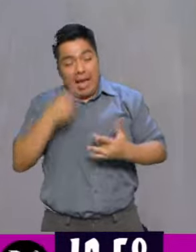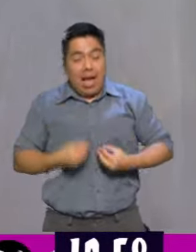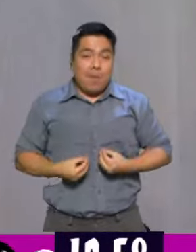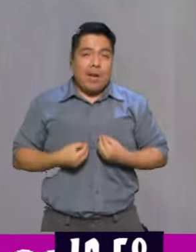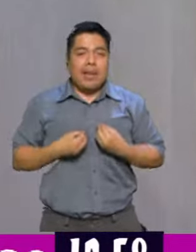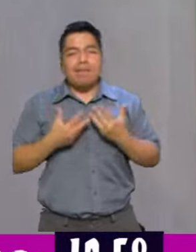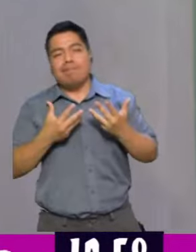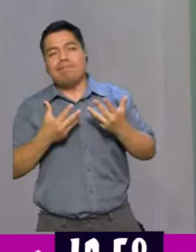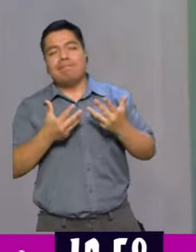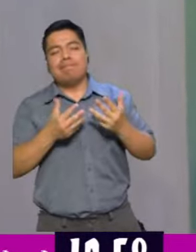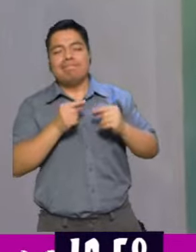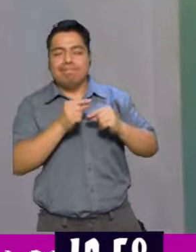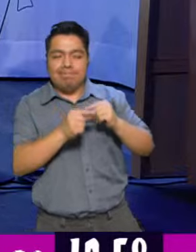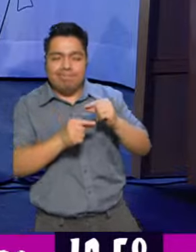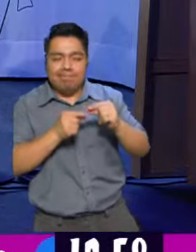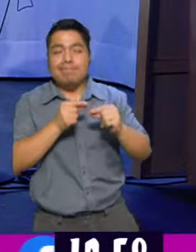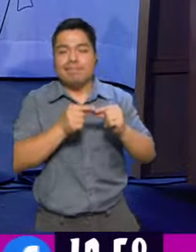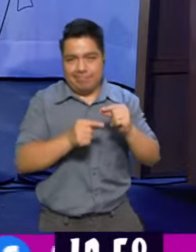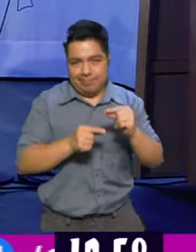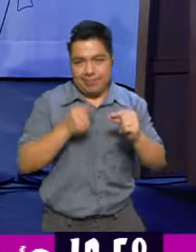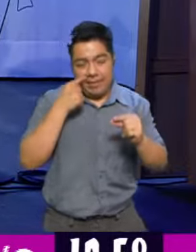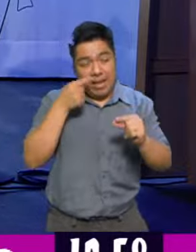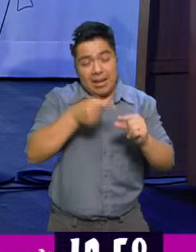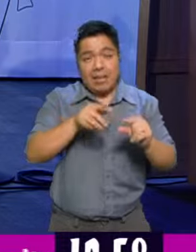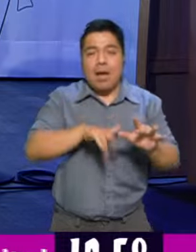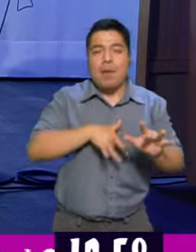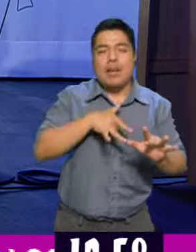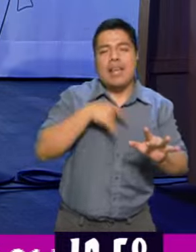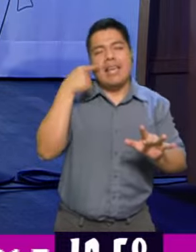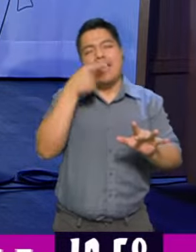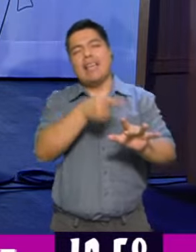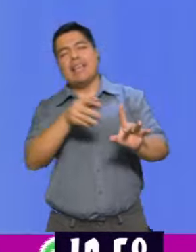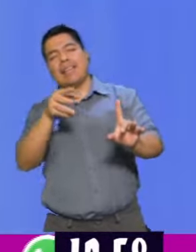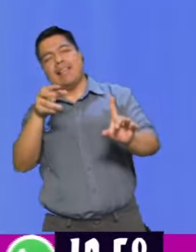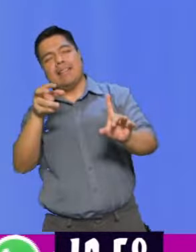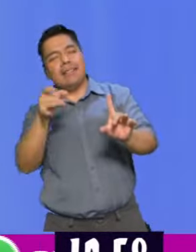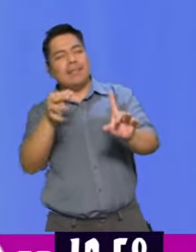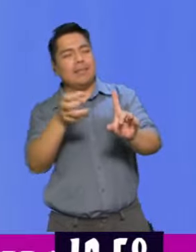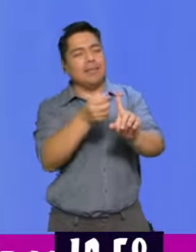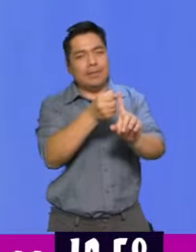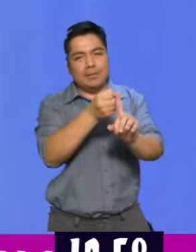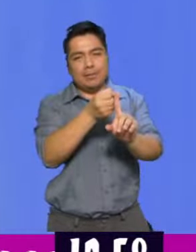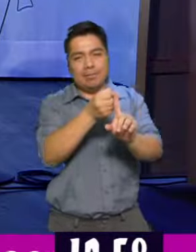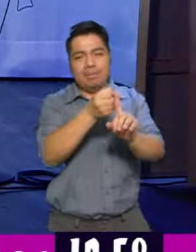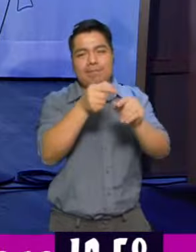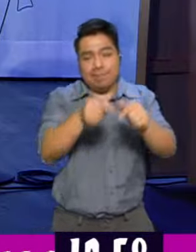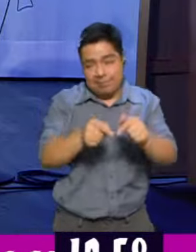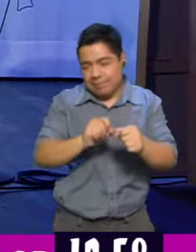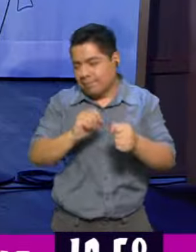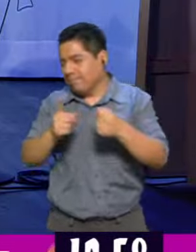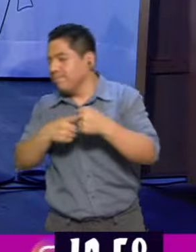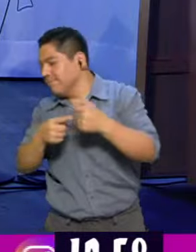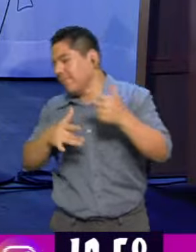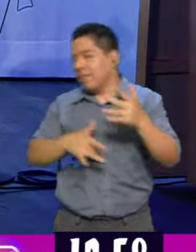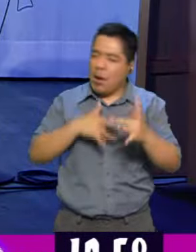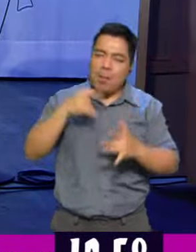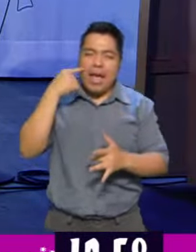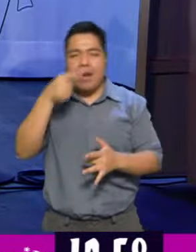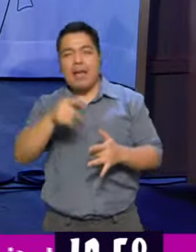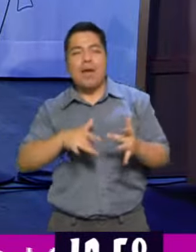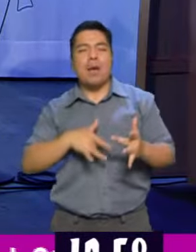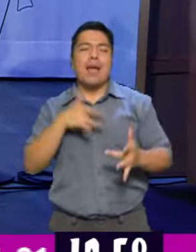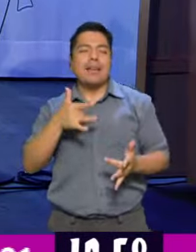put the blame on me. I'm so sorry, pero soy así. I wanna go back a los